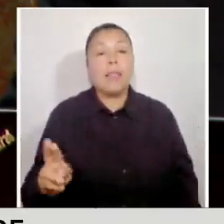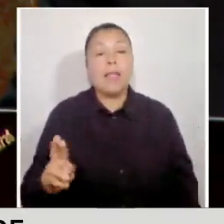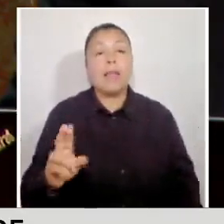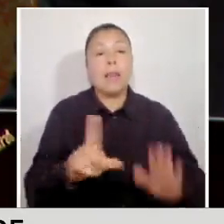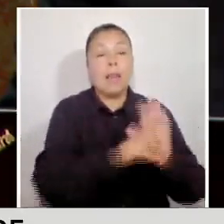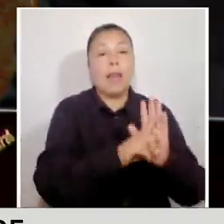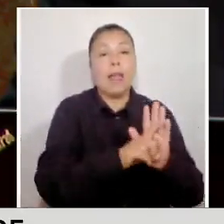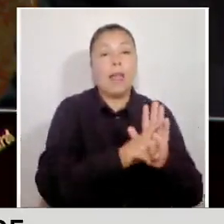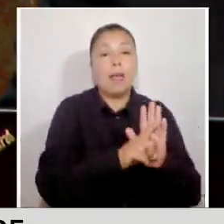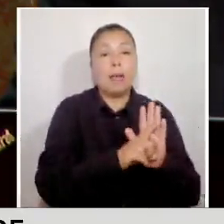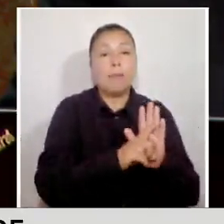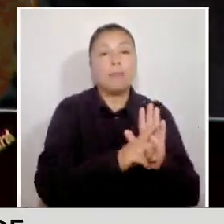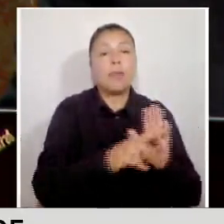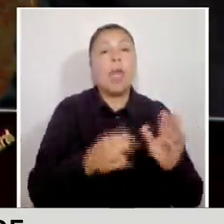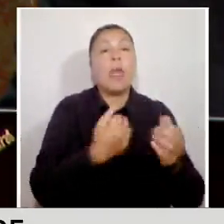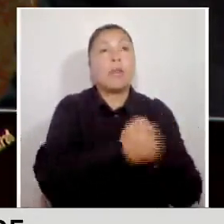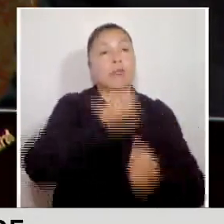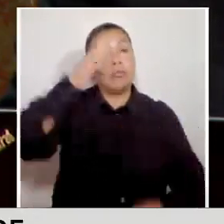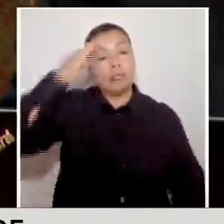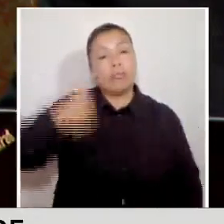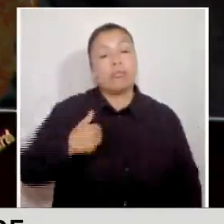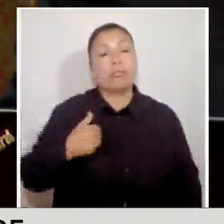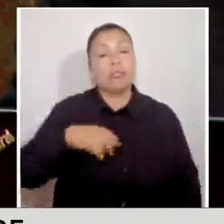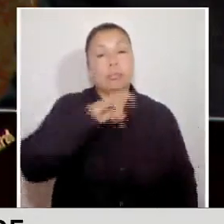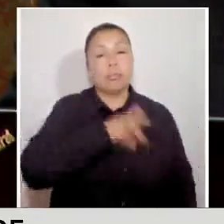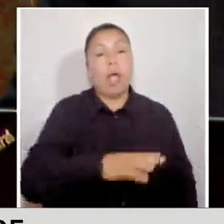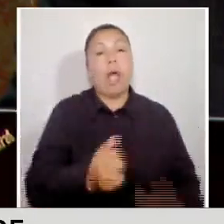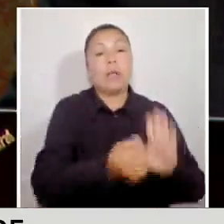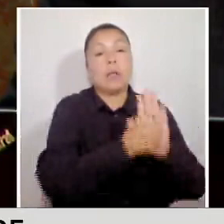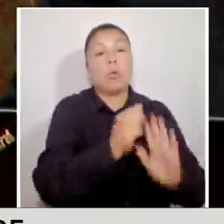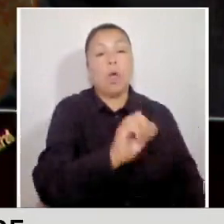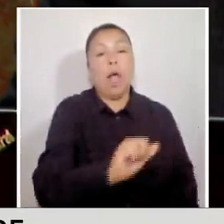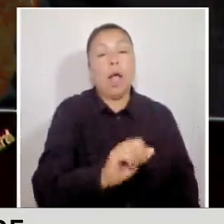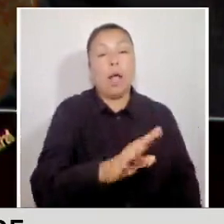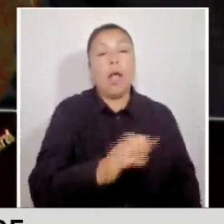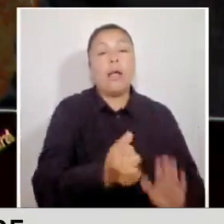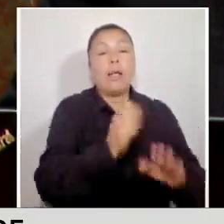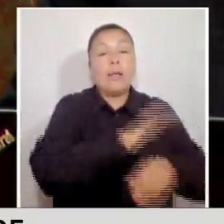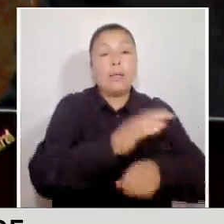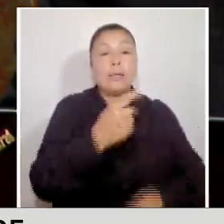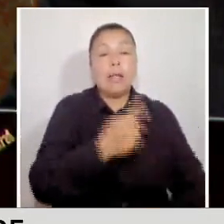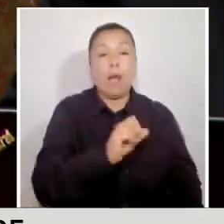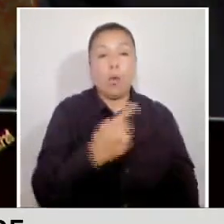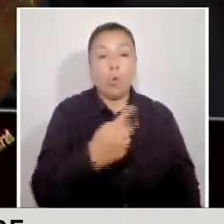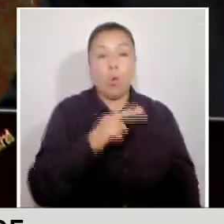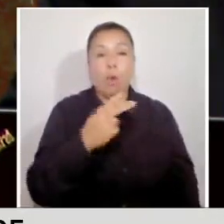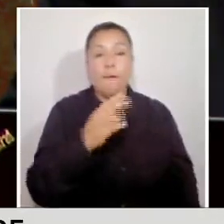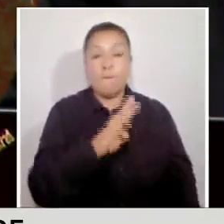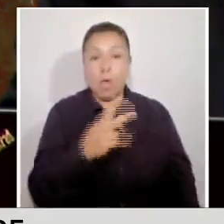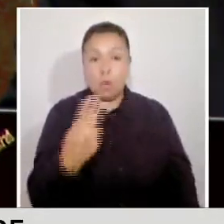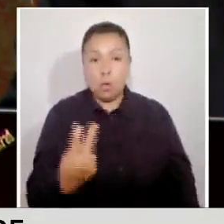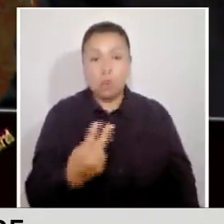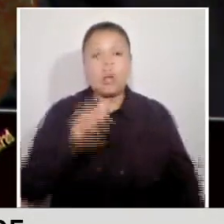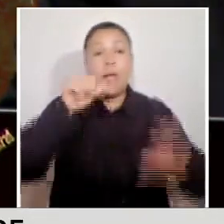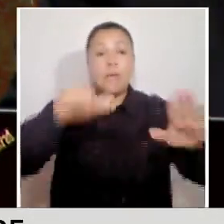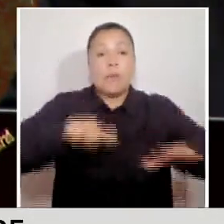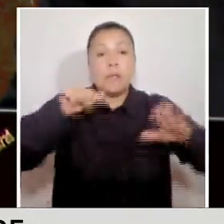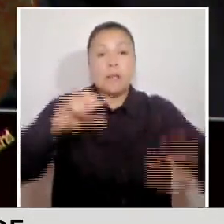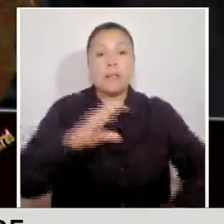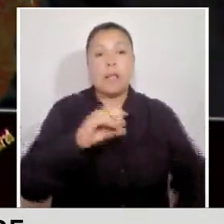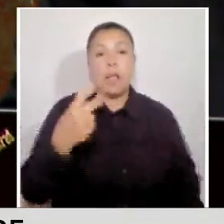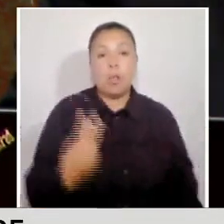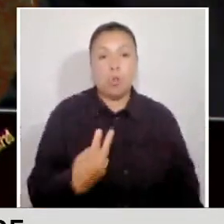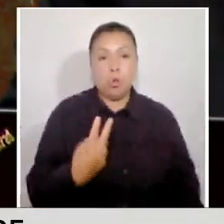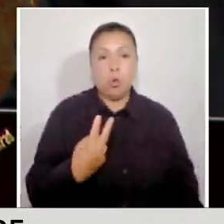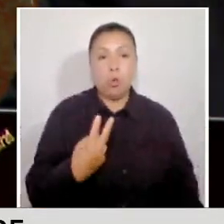la policía de investigaciones de chile en los artículos 15 a 15 B 1 y 2 y 16c de la Ley Orgánica